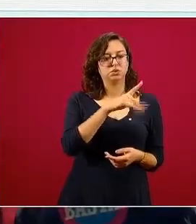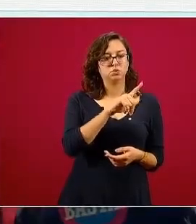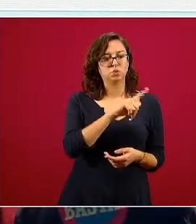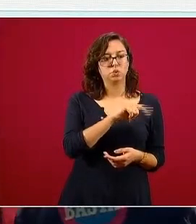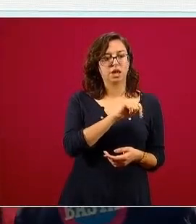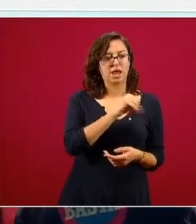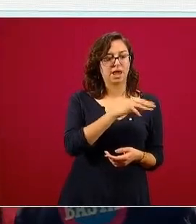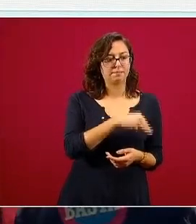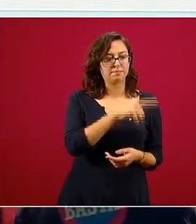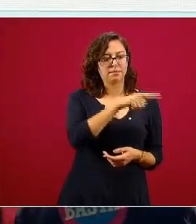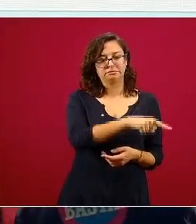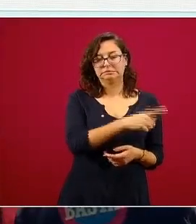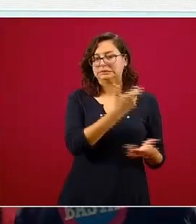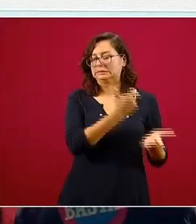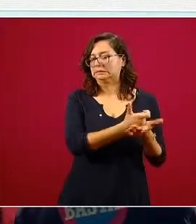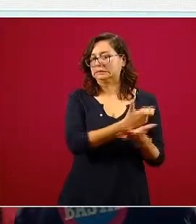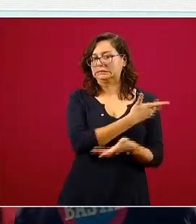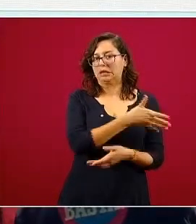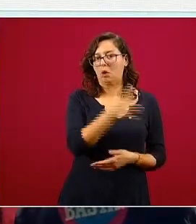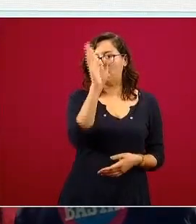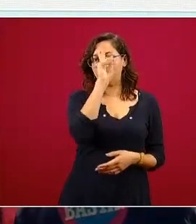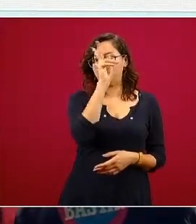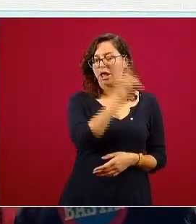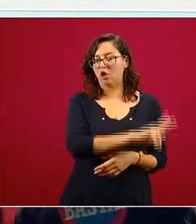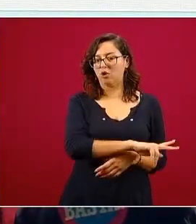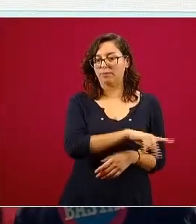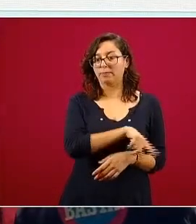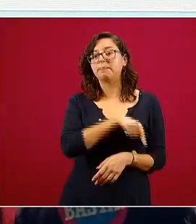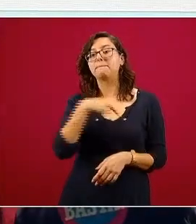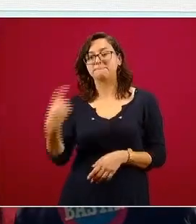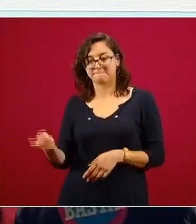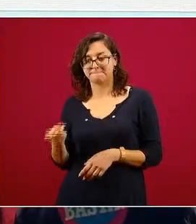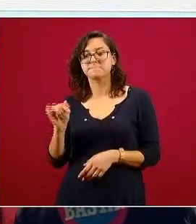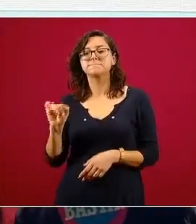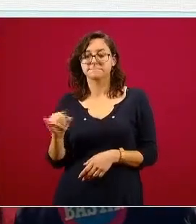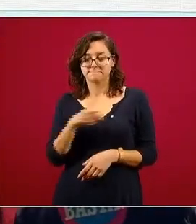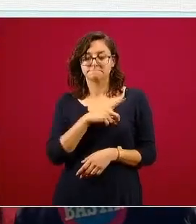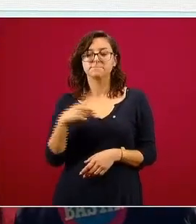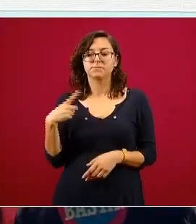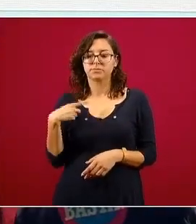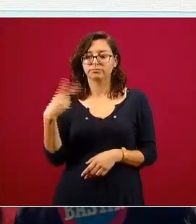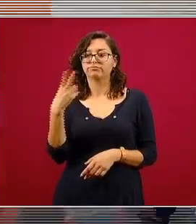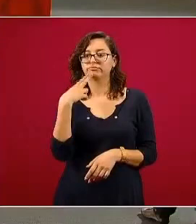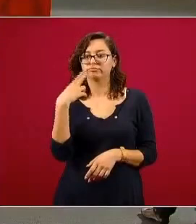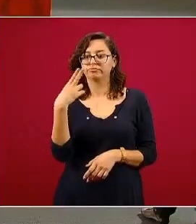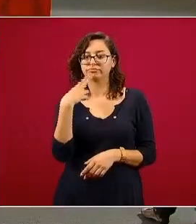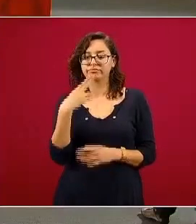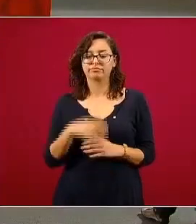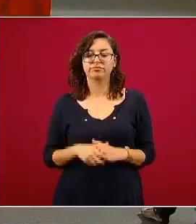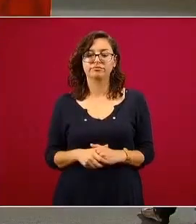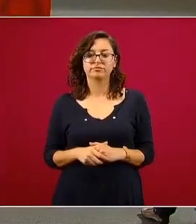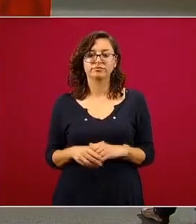Esto es lo que hay que recomendar y lo que hay que usar, no lo otro. La siguiente.